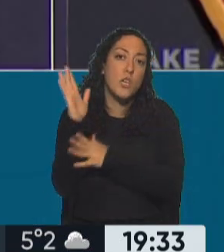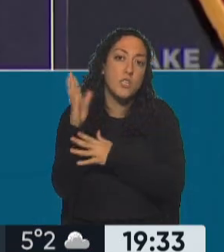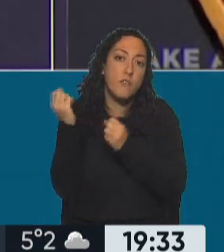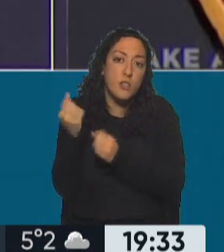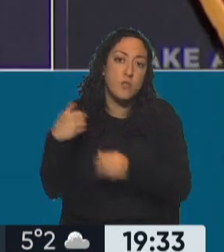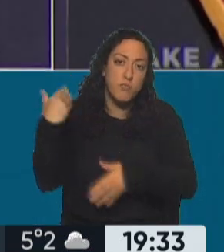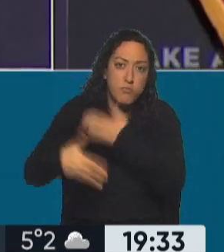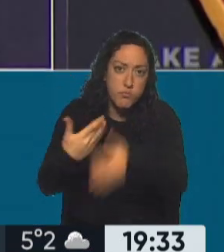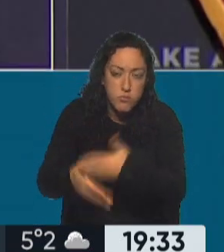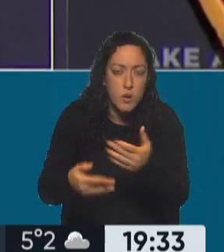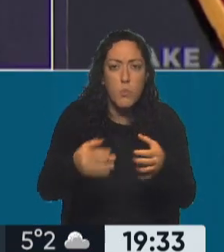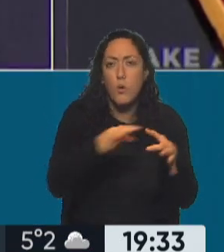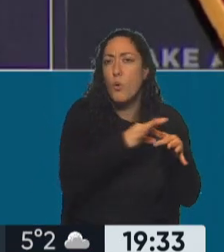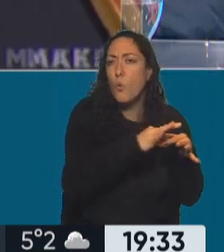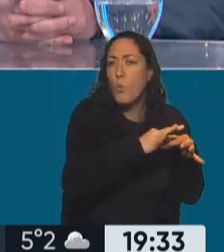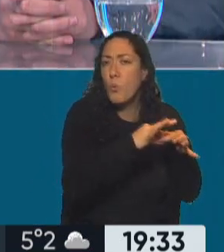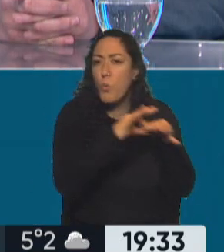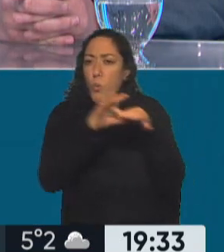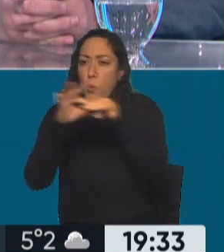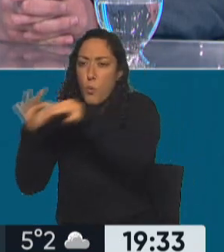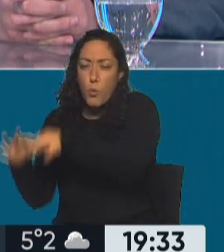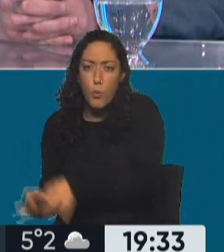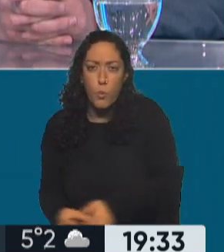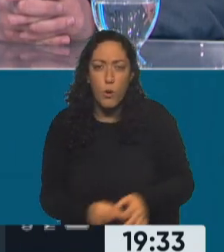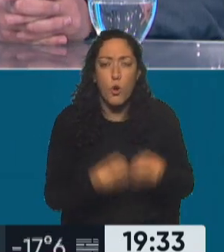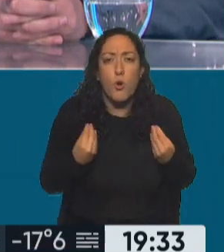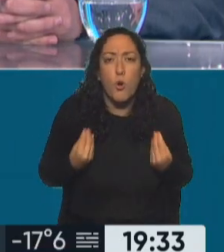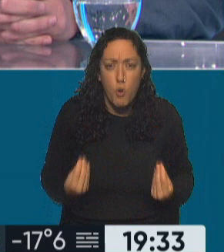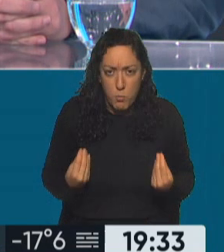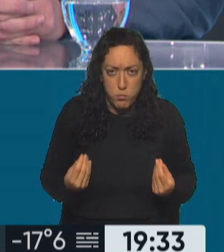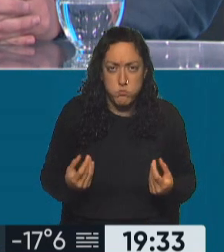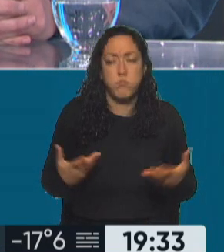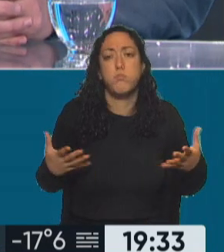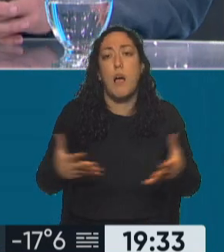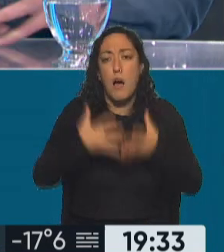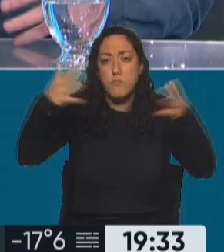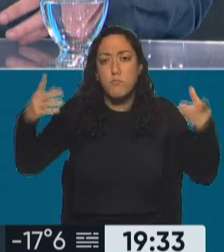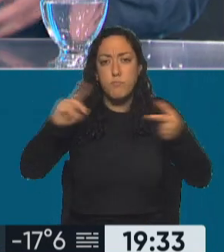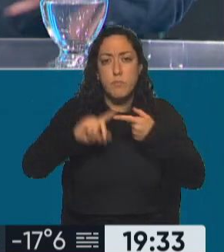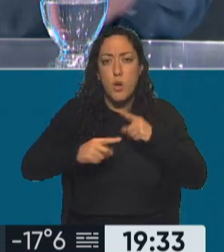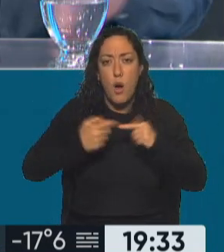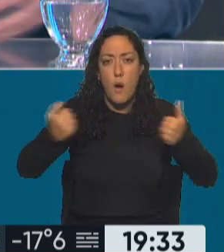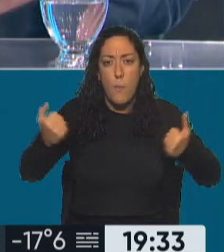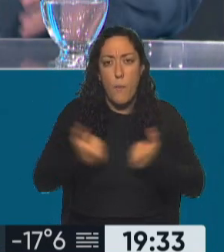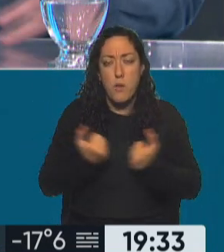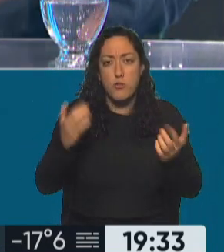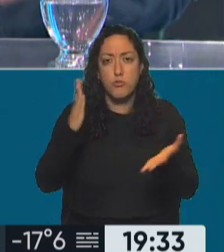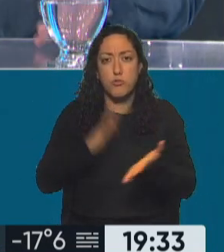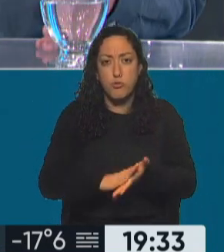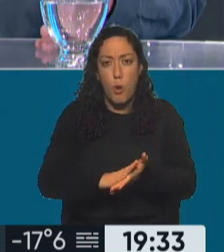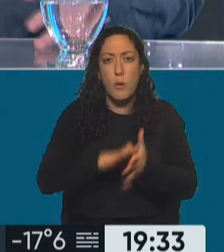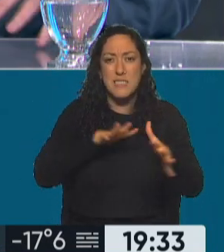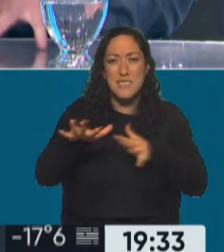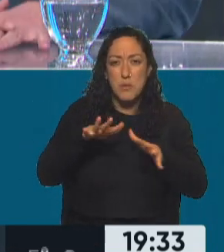¿Cómo encontrás ese hilo conductor? Bien, hay un consenso bastante amplio acerca de cómo todas estas